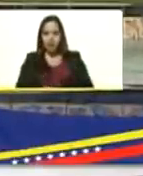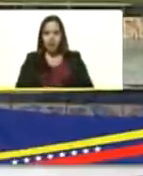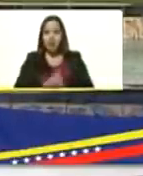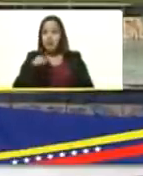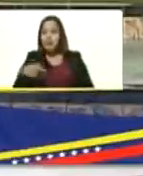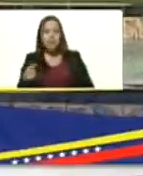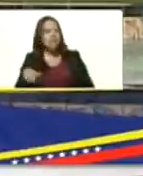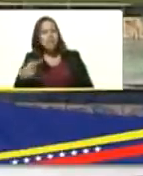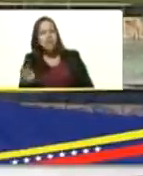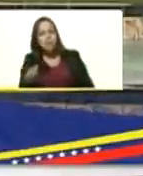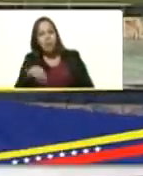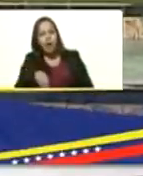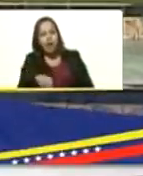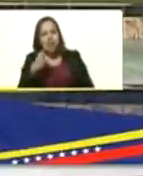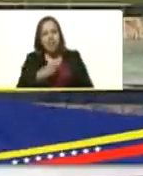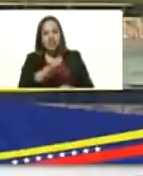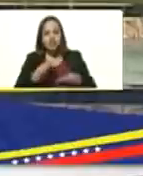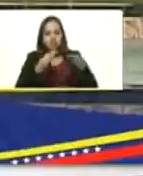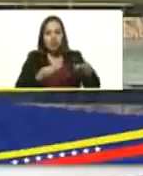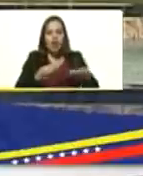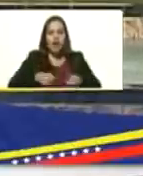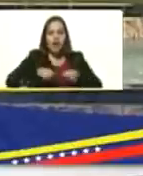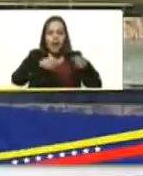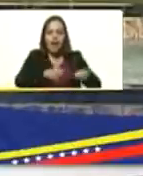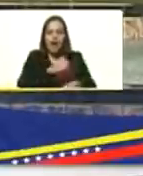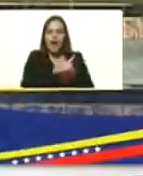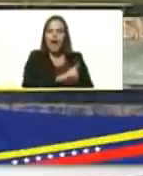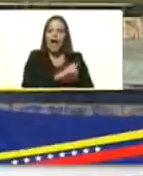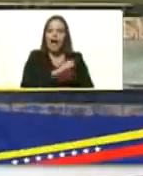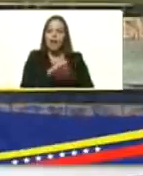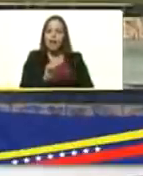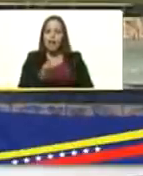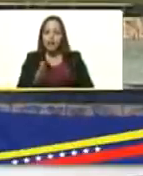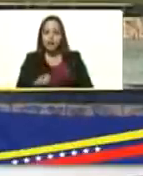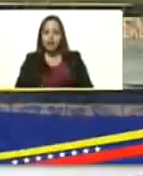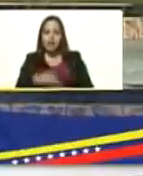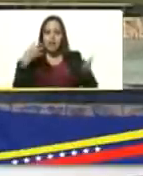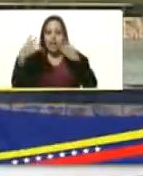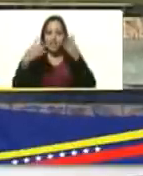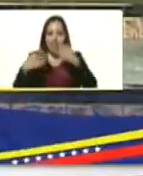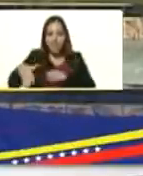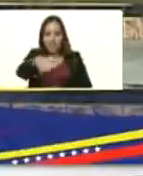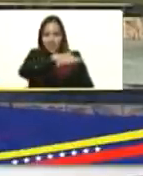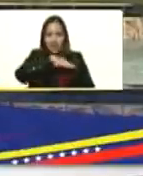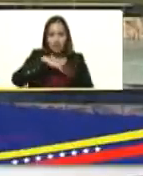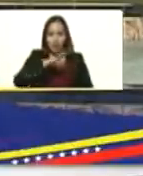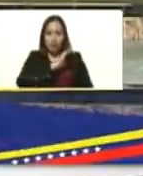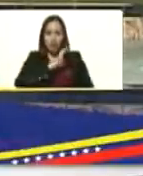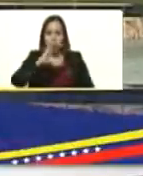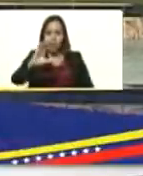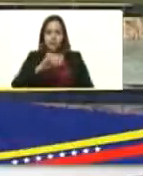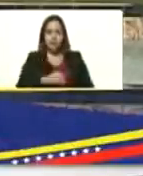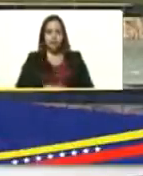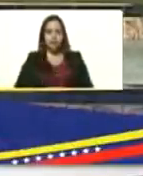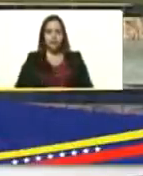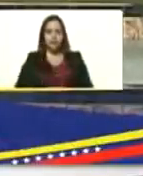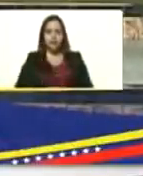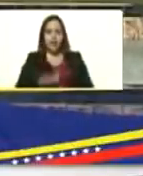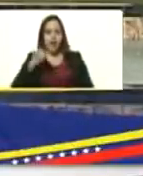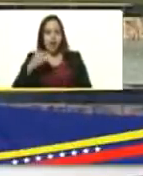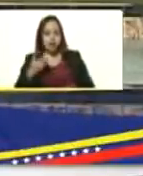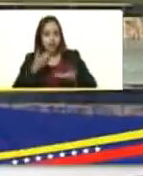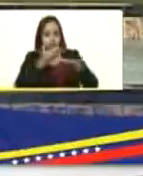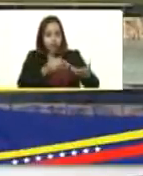complementaria en los clubs o de los clubs las ferias del campo soberano para que le llegue su